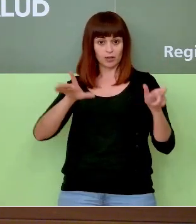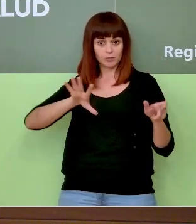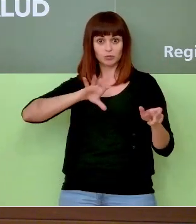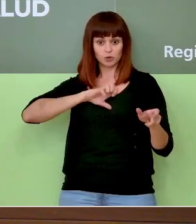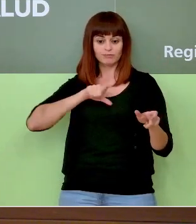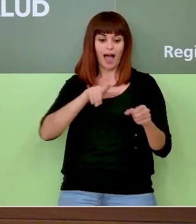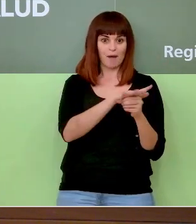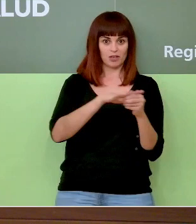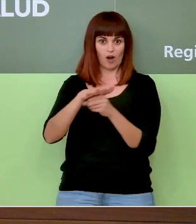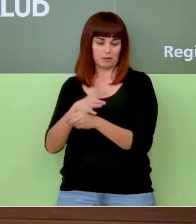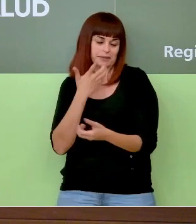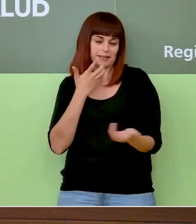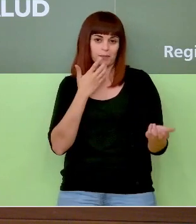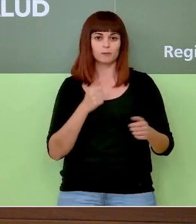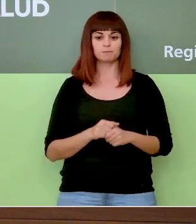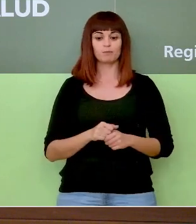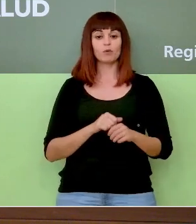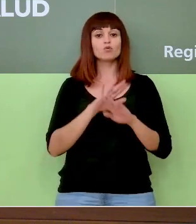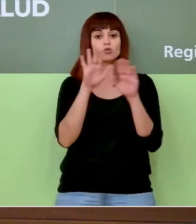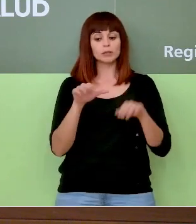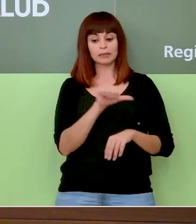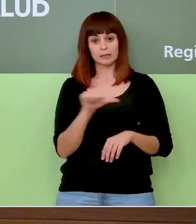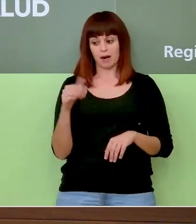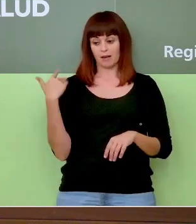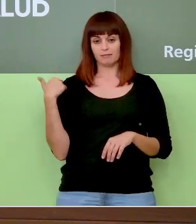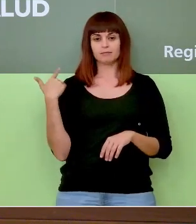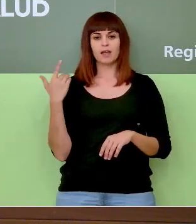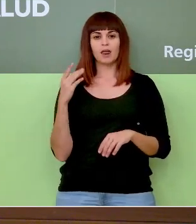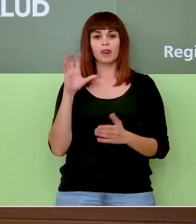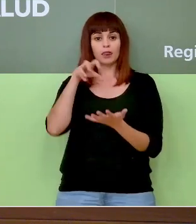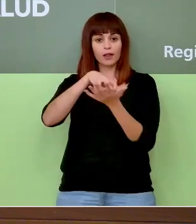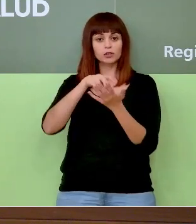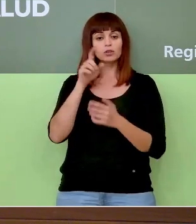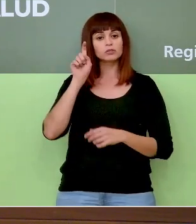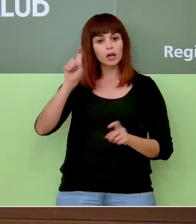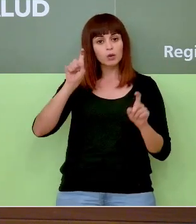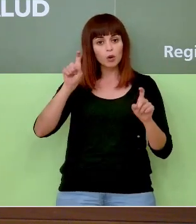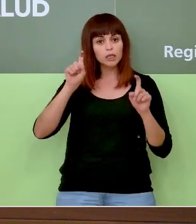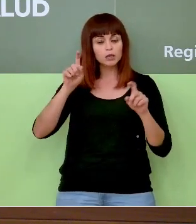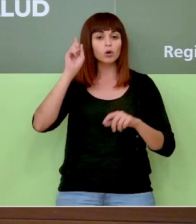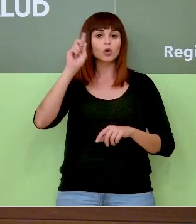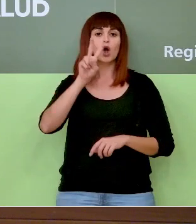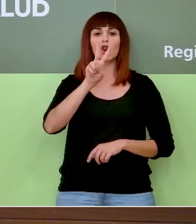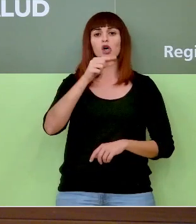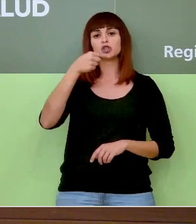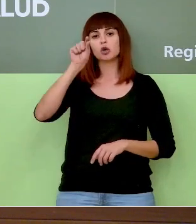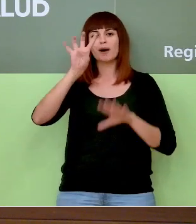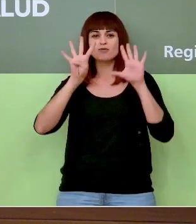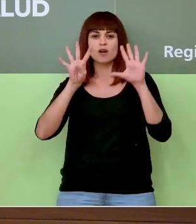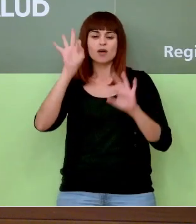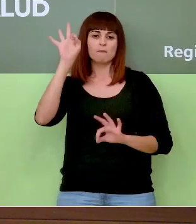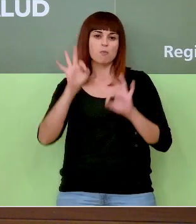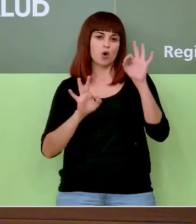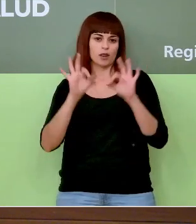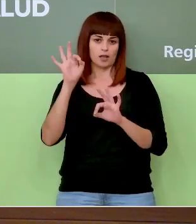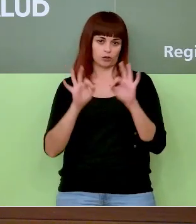Por poner un ejemplo gráfico, en esta última semana, los centros educativos tan solo han registrado un 2,9% de